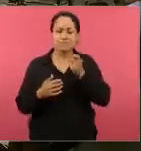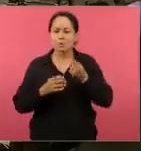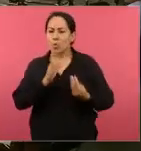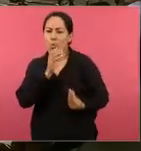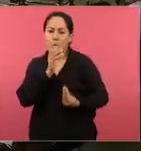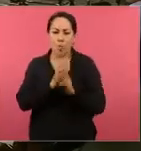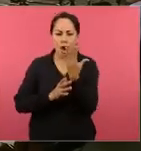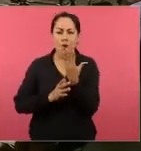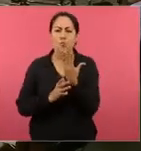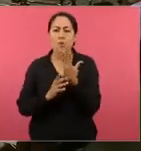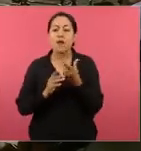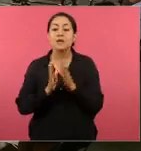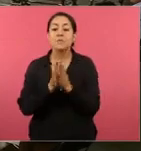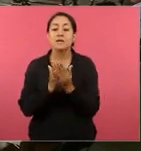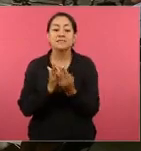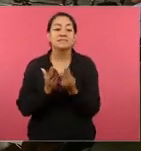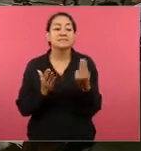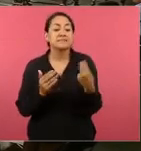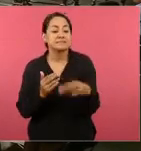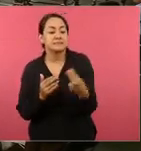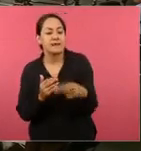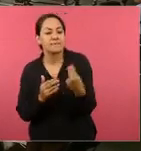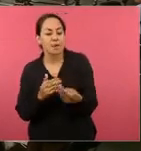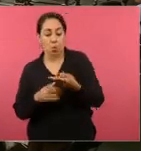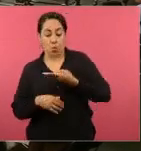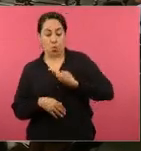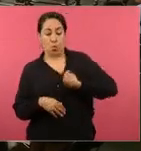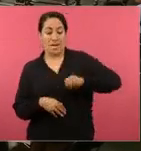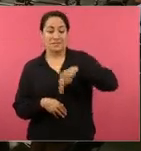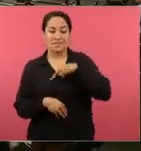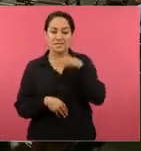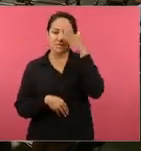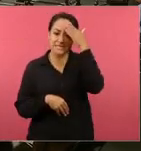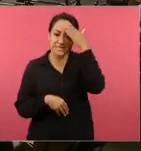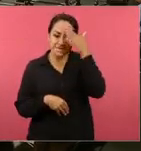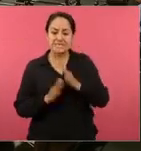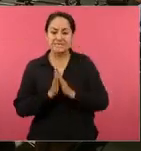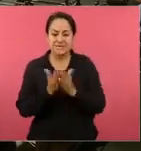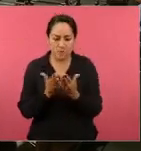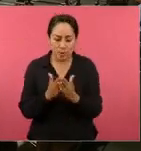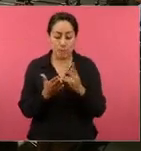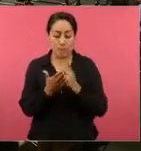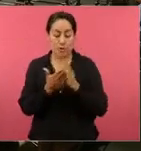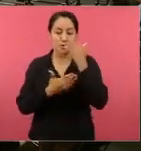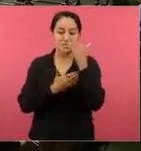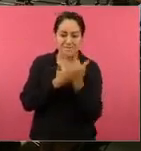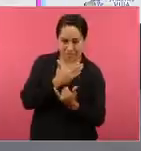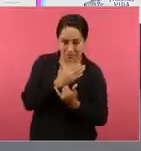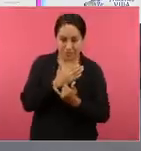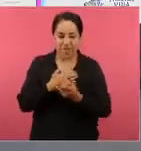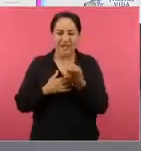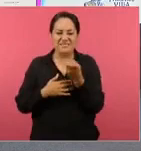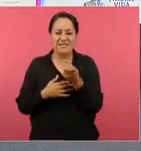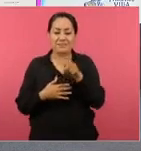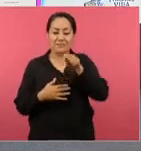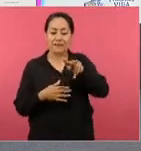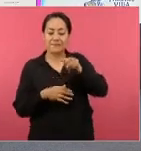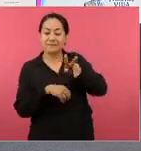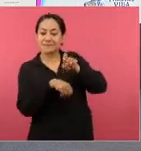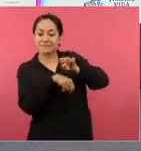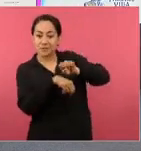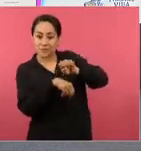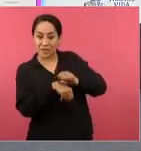un libro que se llama Nuestro libro de proyectos. En telesecundaria vamos a tener 3